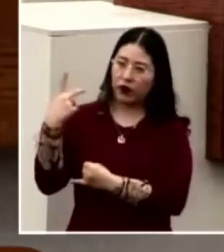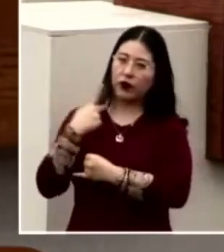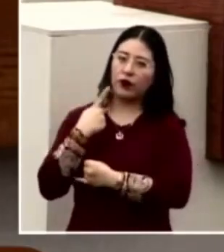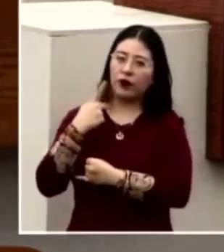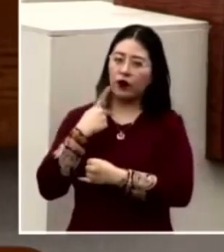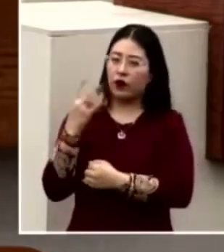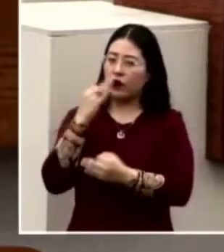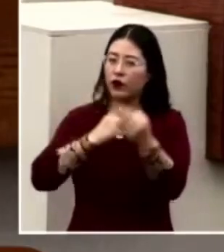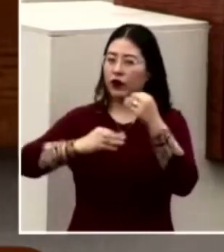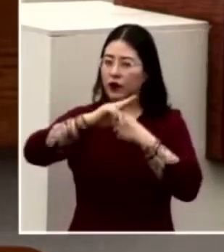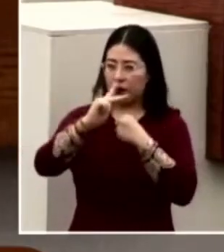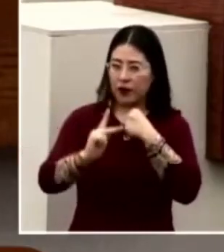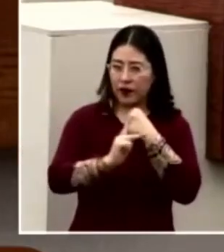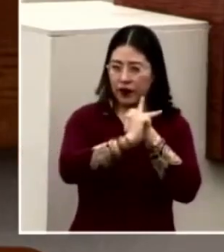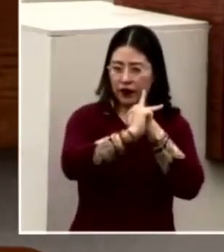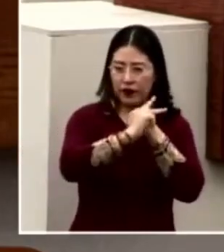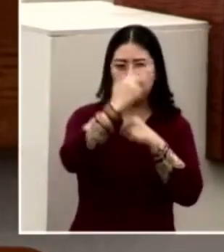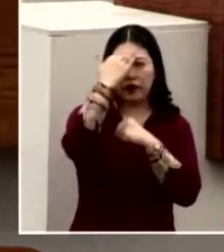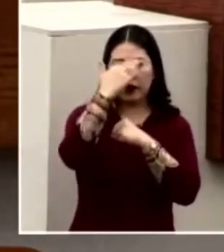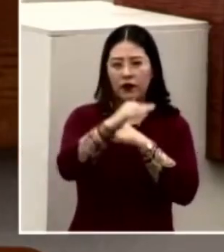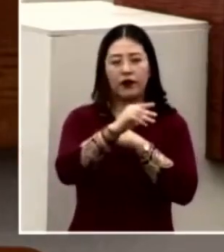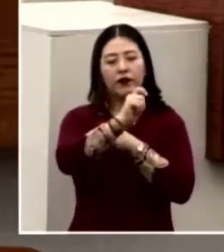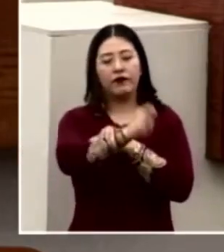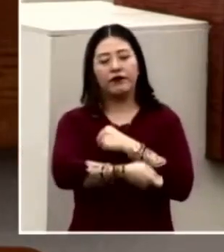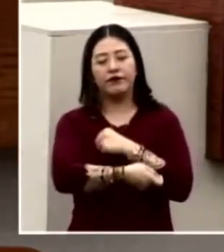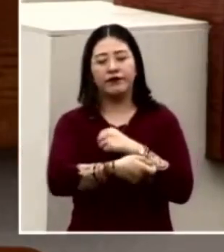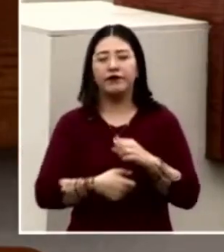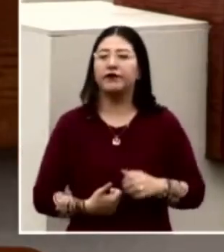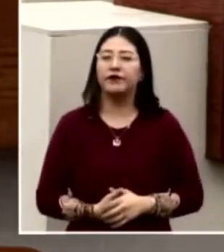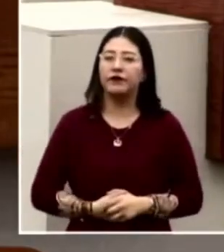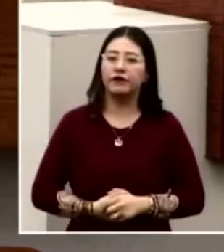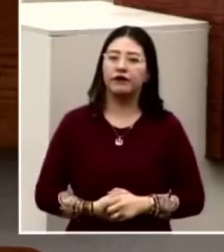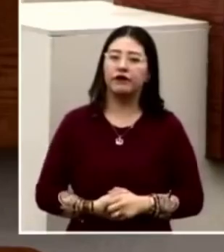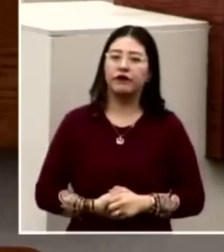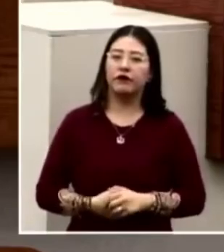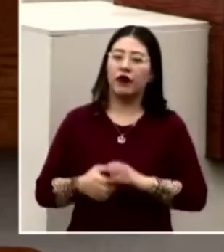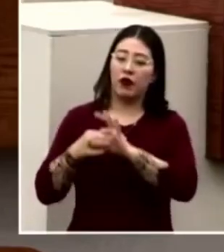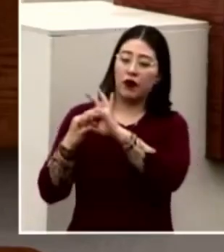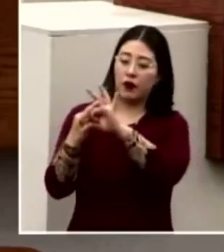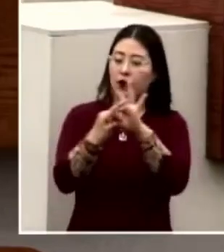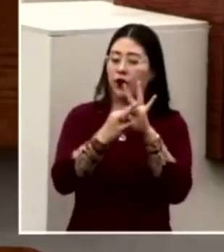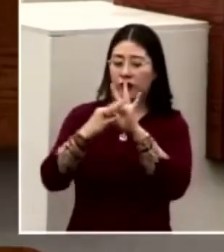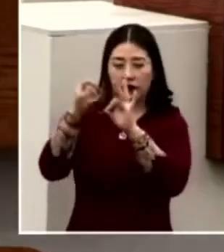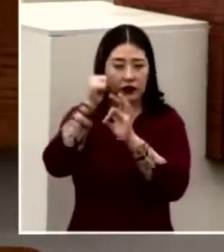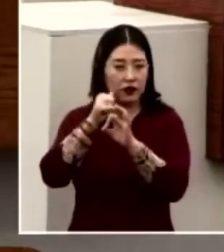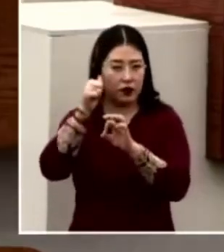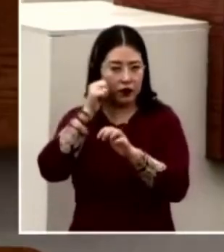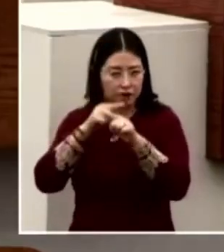país, porque ustedes forman parte del constituyente permanente.